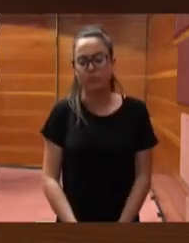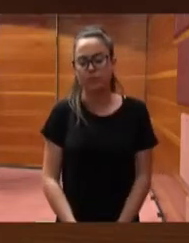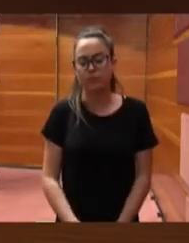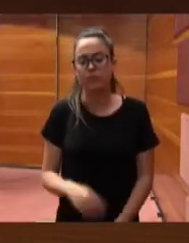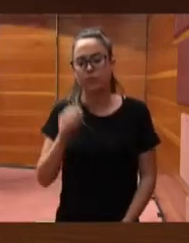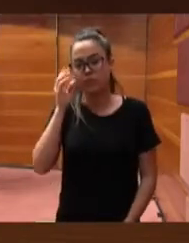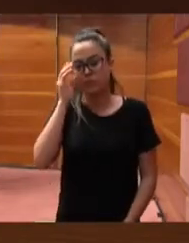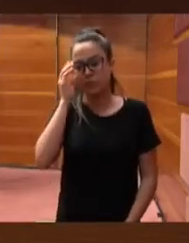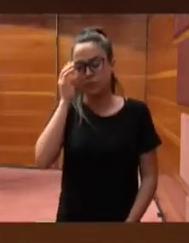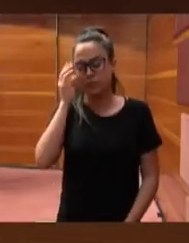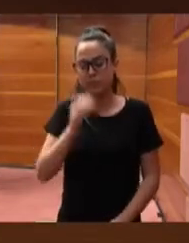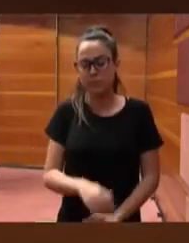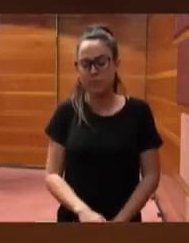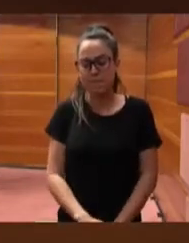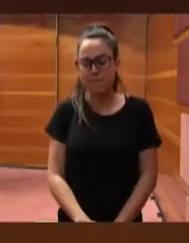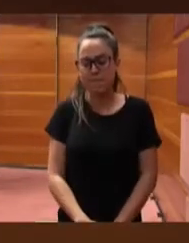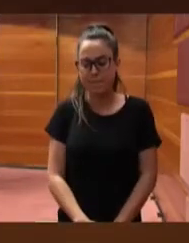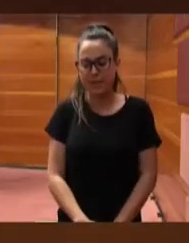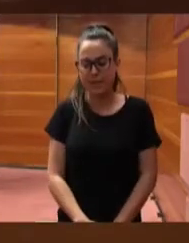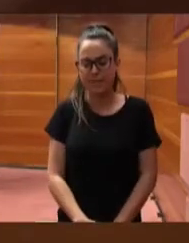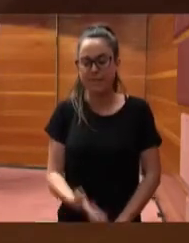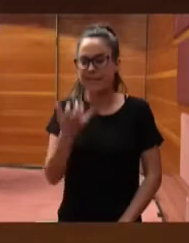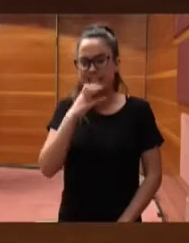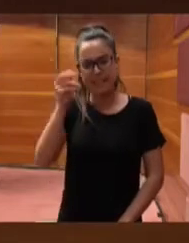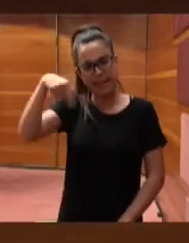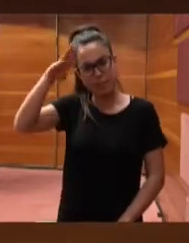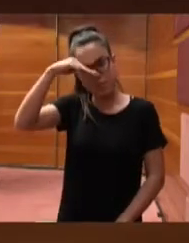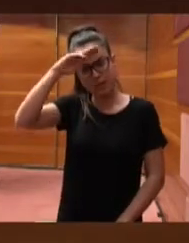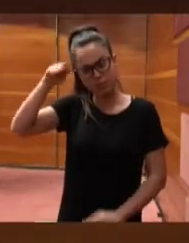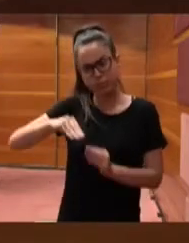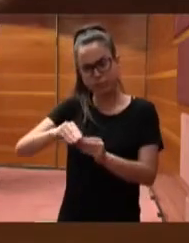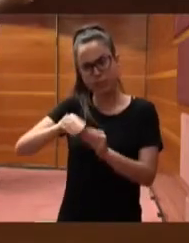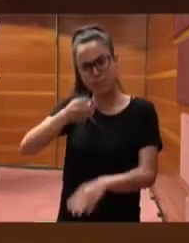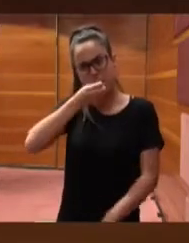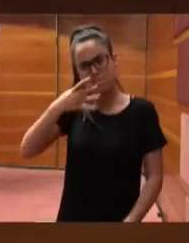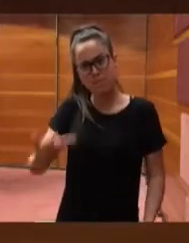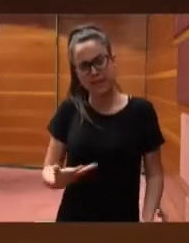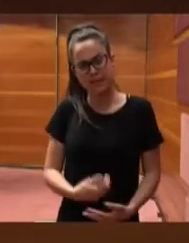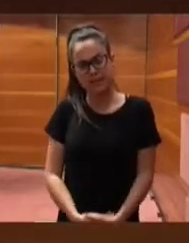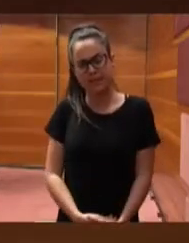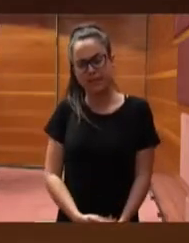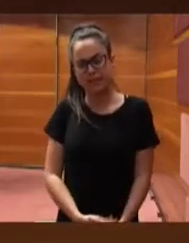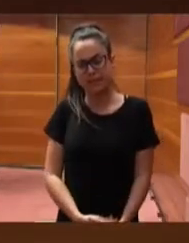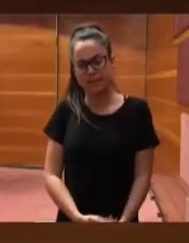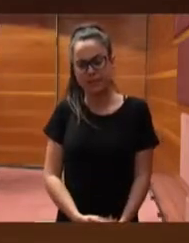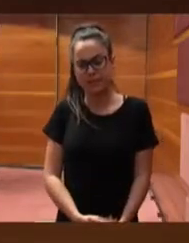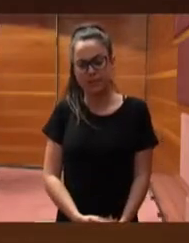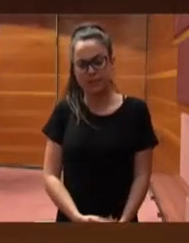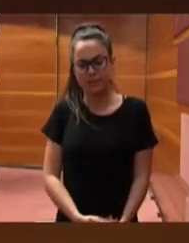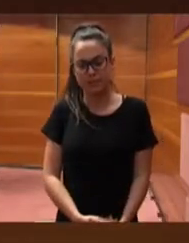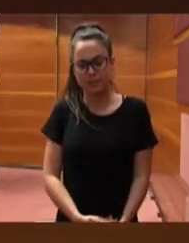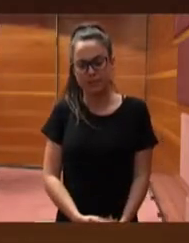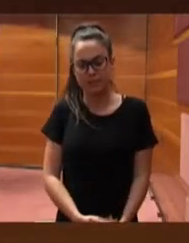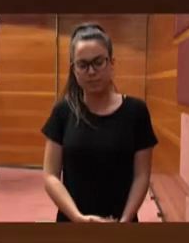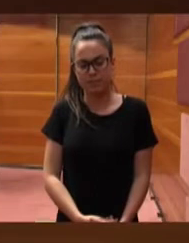transparencia. Si ellos lo están haciendo bien ahí, ¿qué es lo que pasa luego cuando... Lo que conocemos es